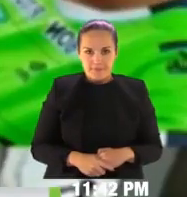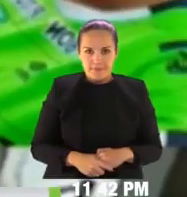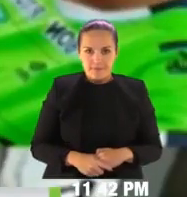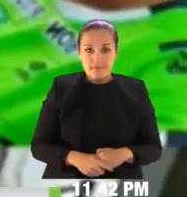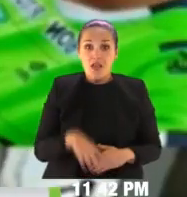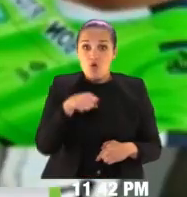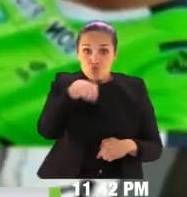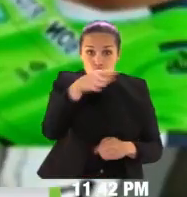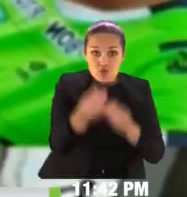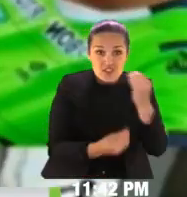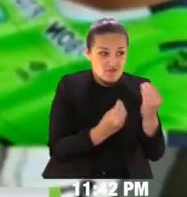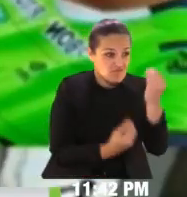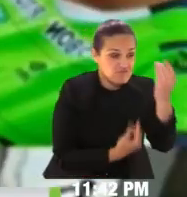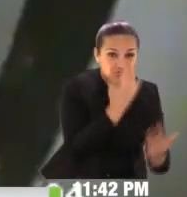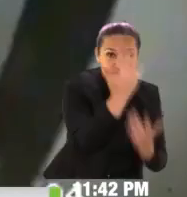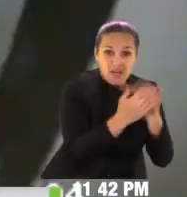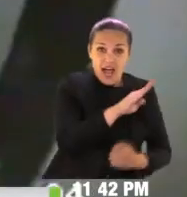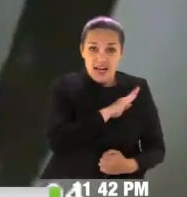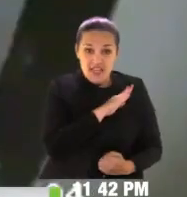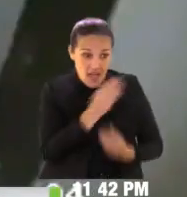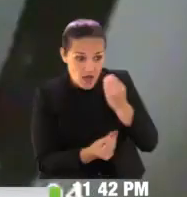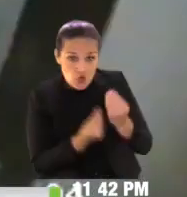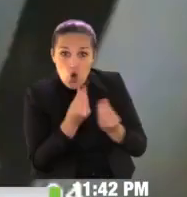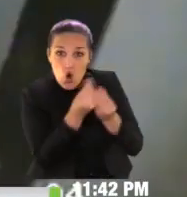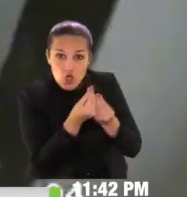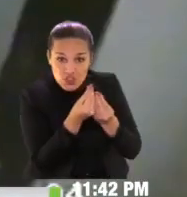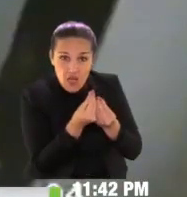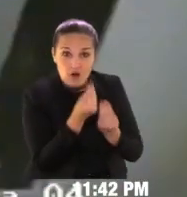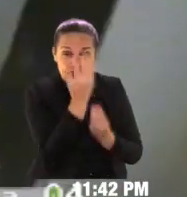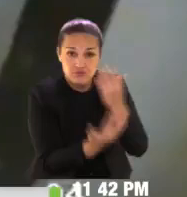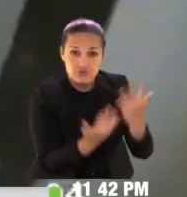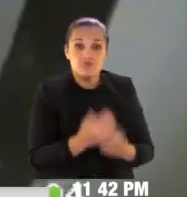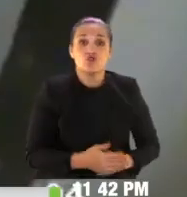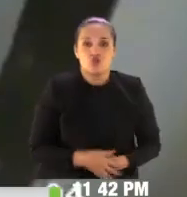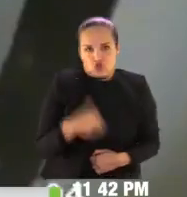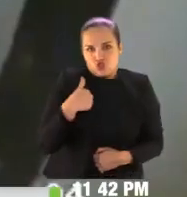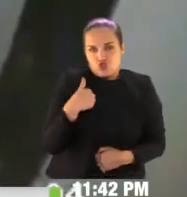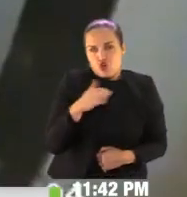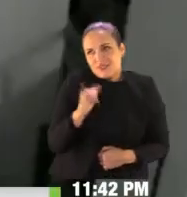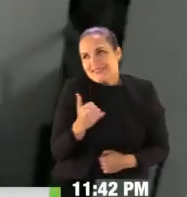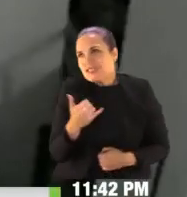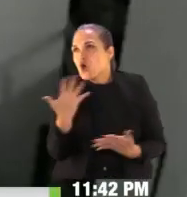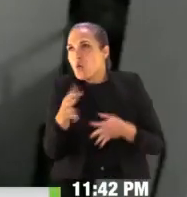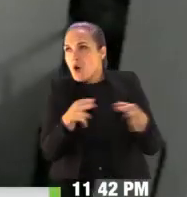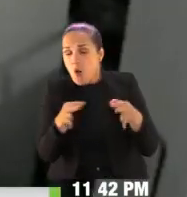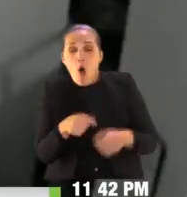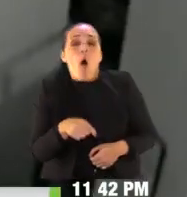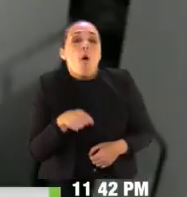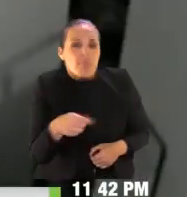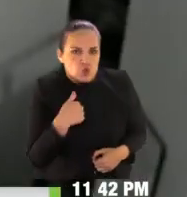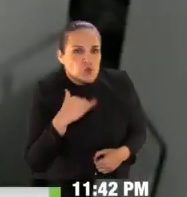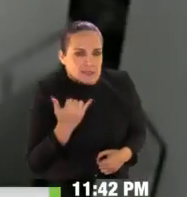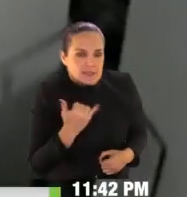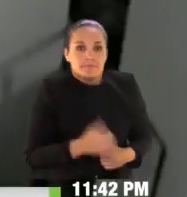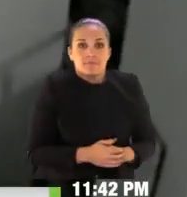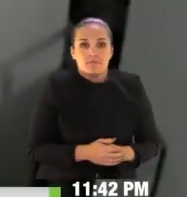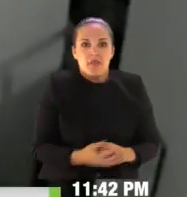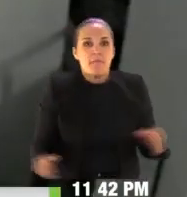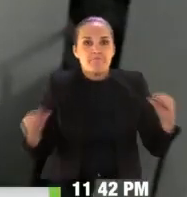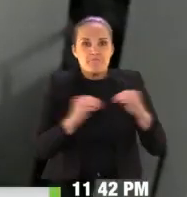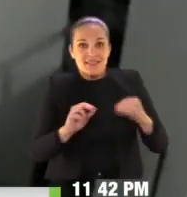alcaldía y del consejo? Yo estaba en cierto punto, ¿cómo te puedo explicar? No contentos, suben al segundo piso